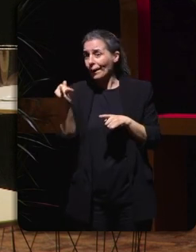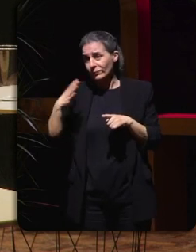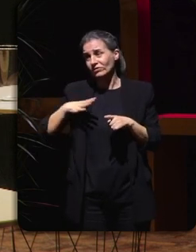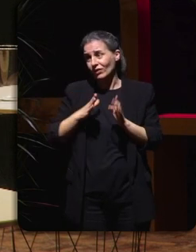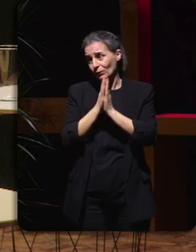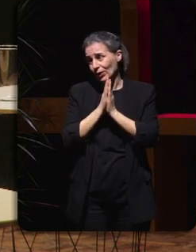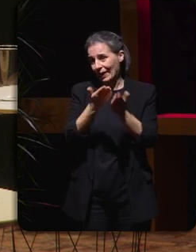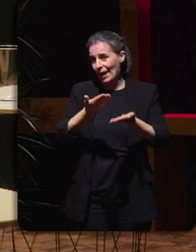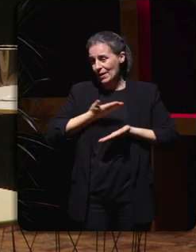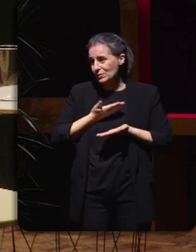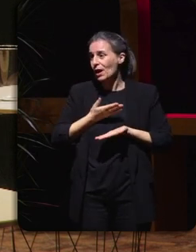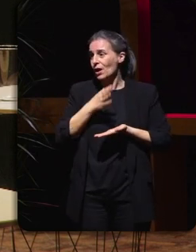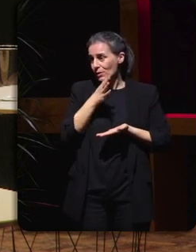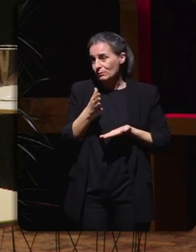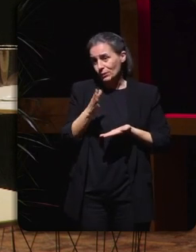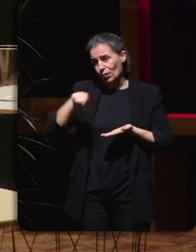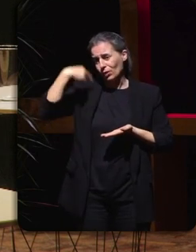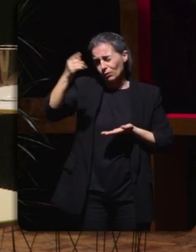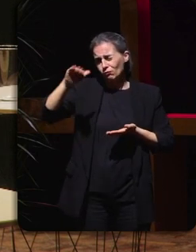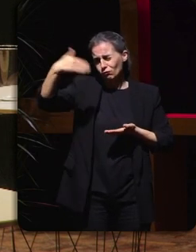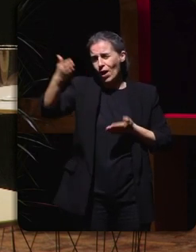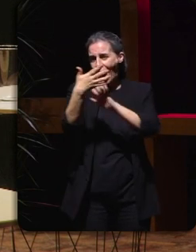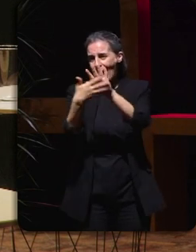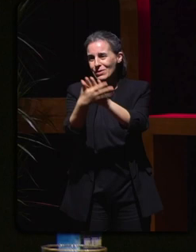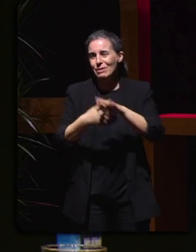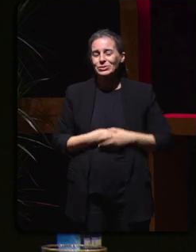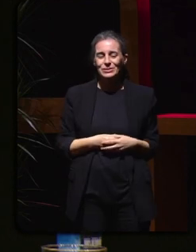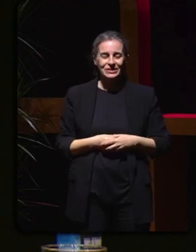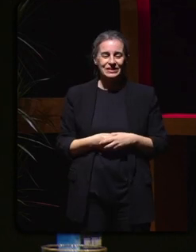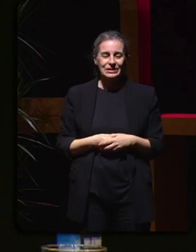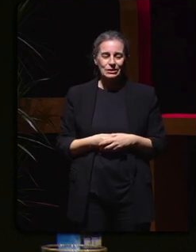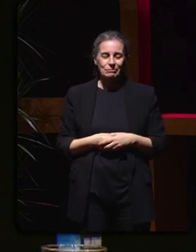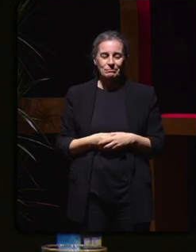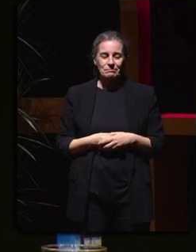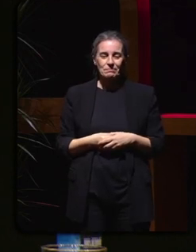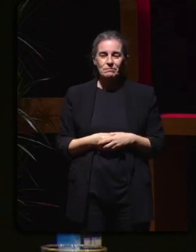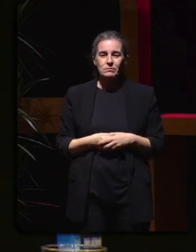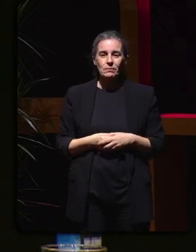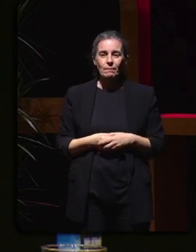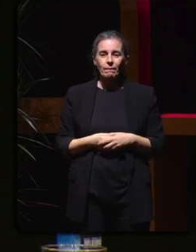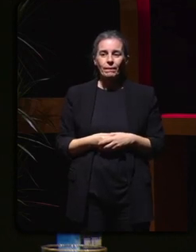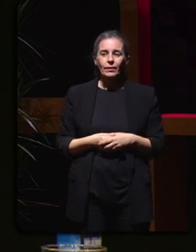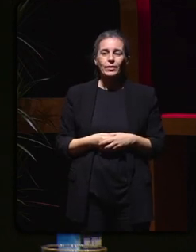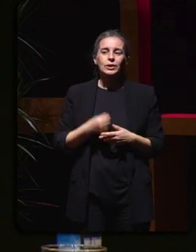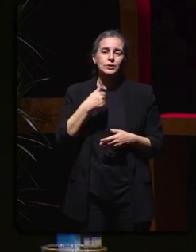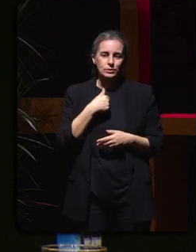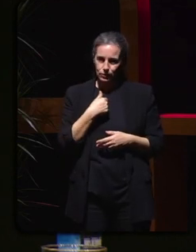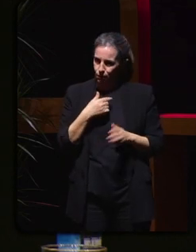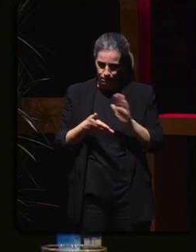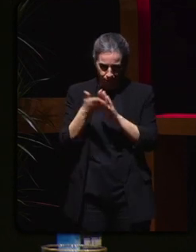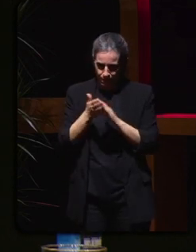favor pues que me espera la salida y ya hablamos y eso en algún momento voy a empezarlo